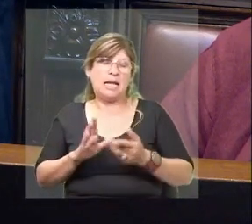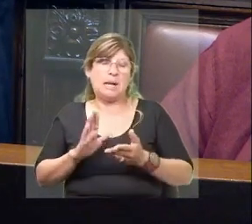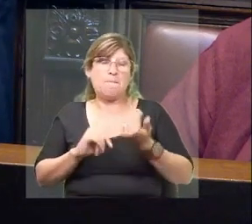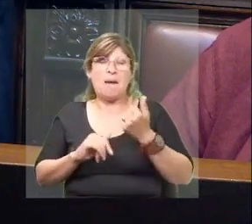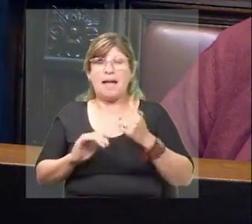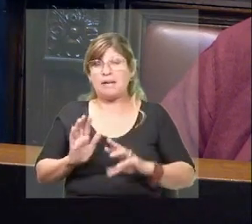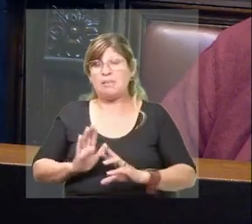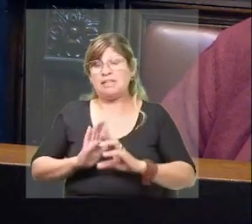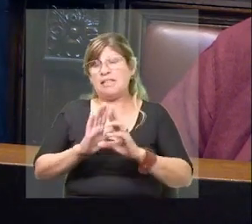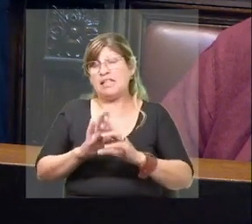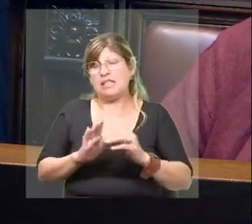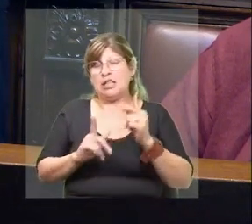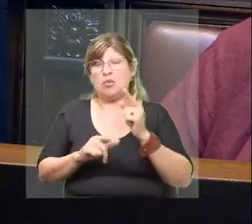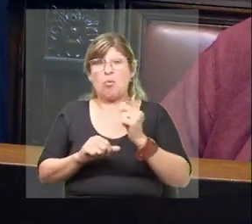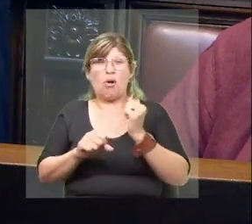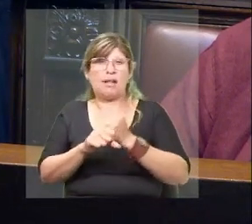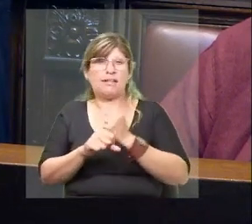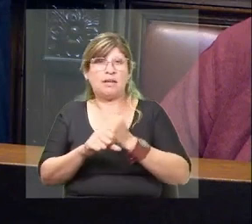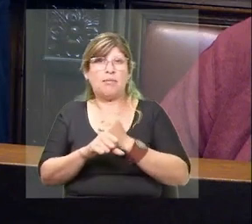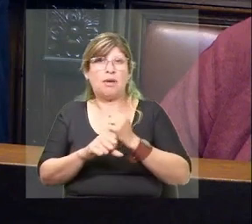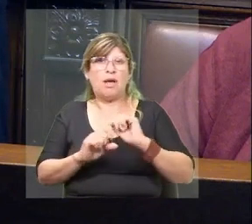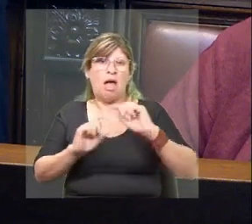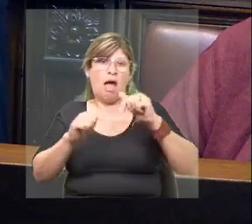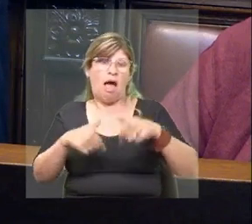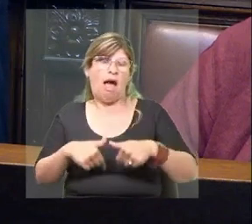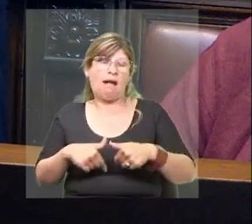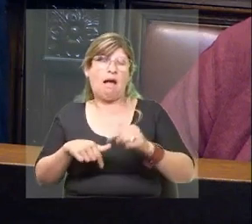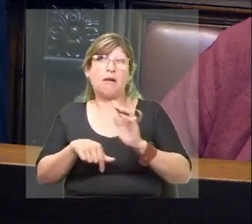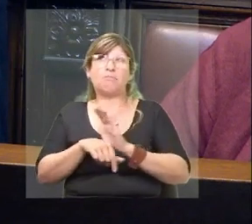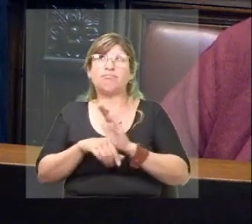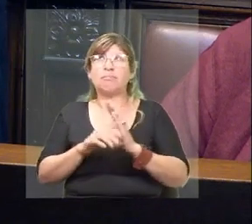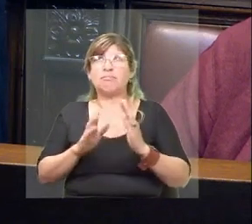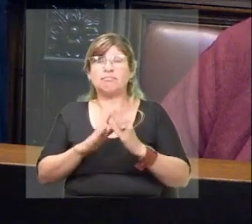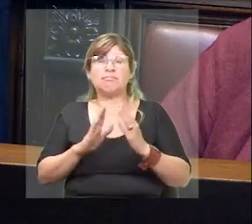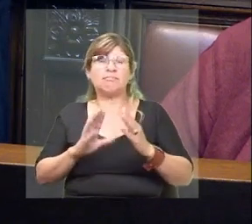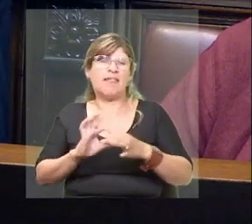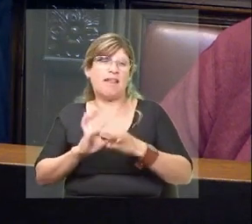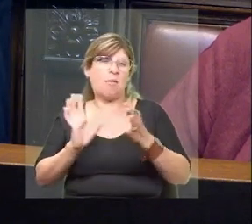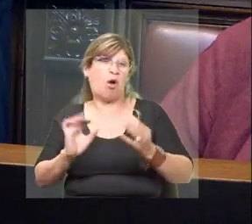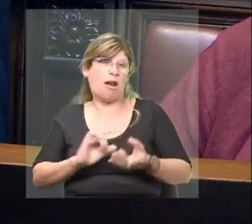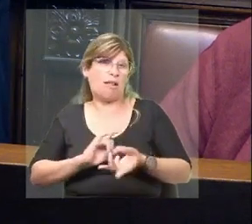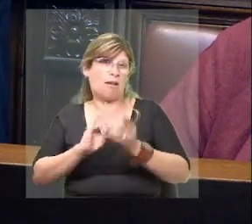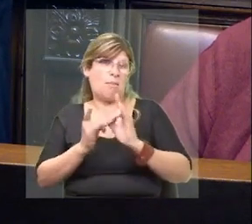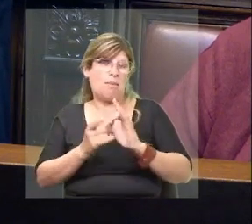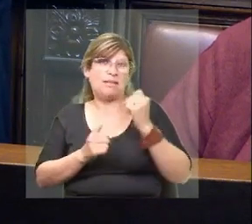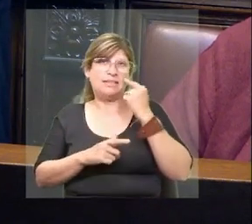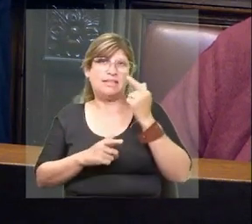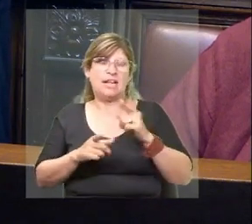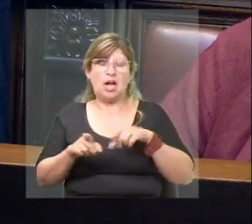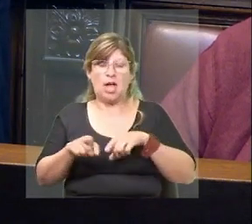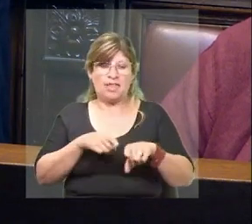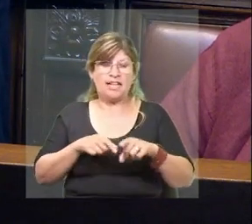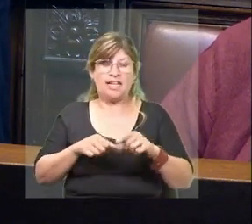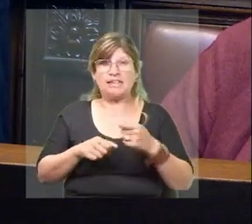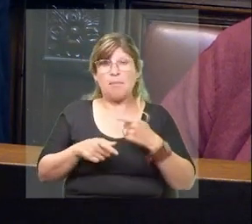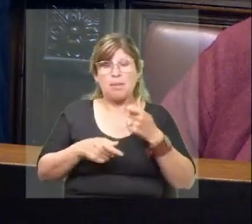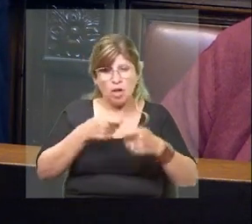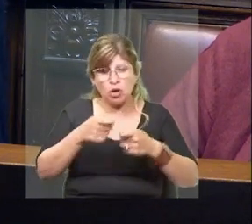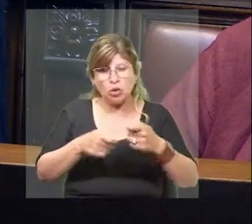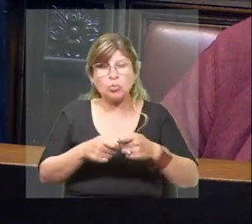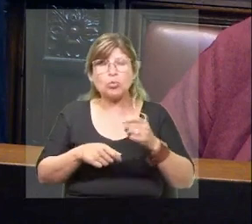de su trabajo que la casa de nuestra democracia, desde donde contribuyó directamente como